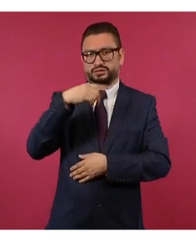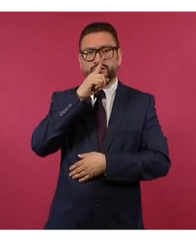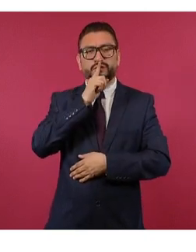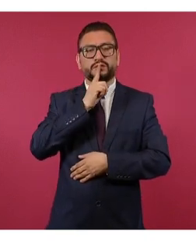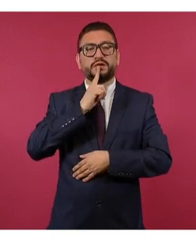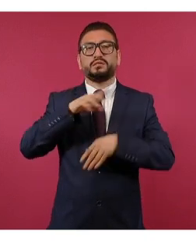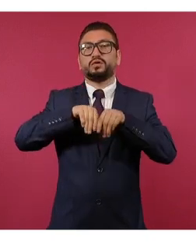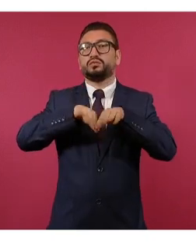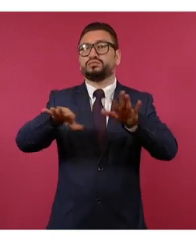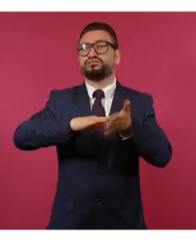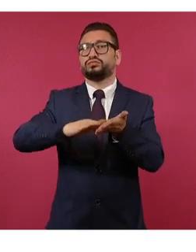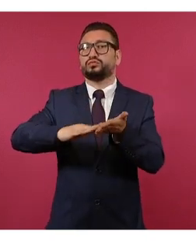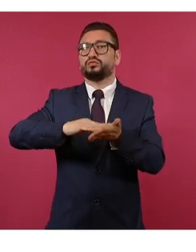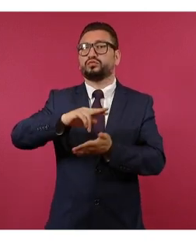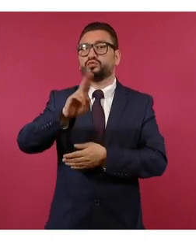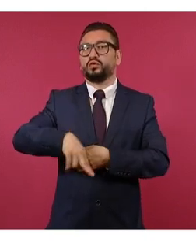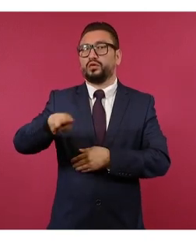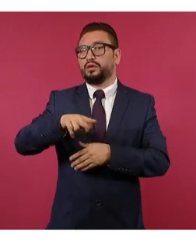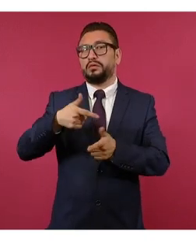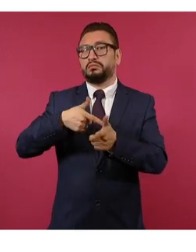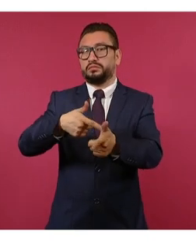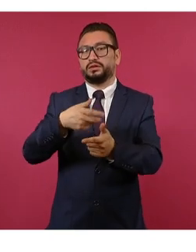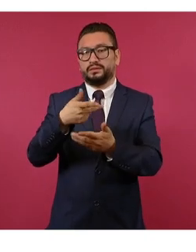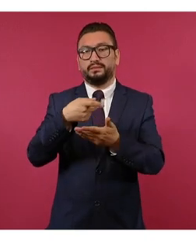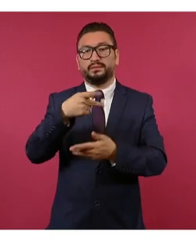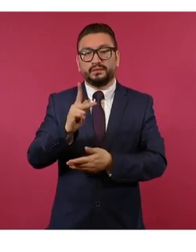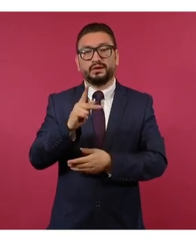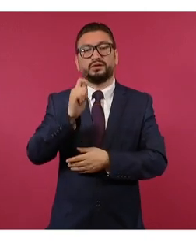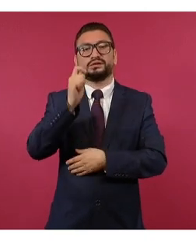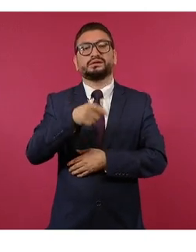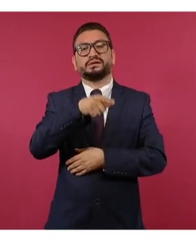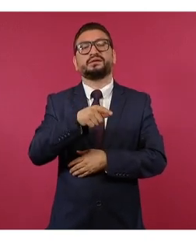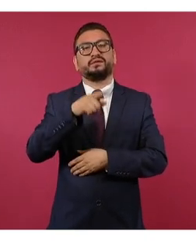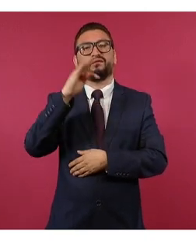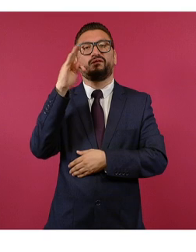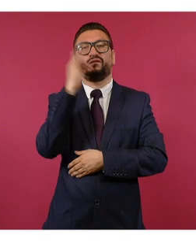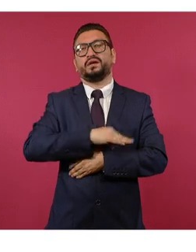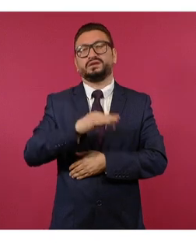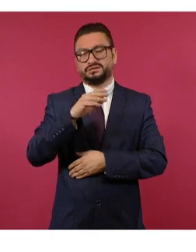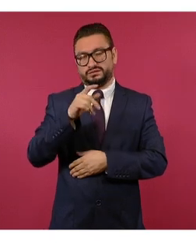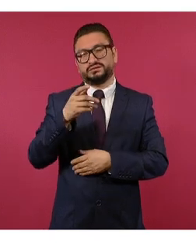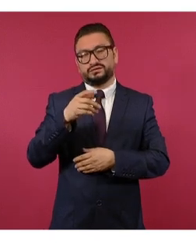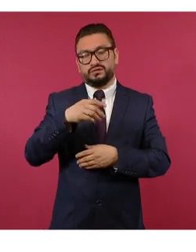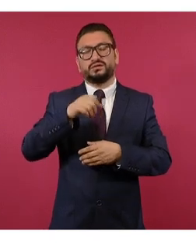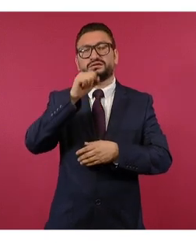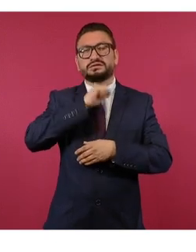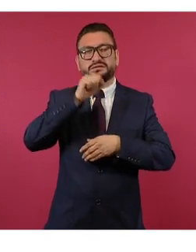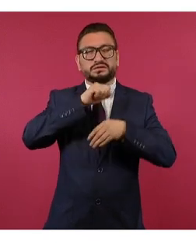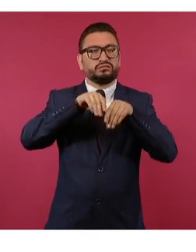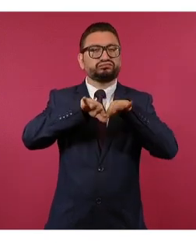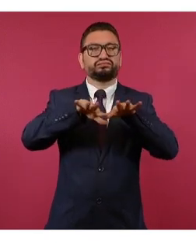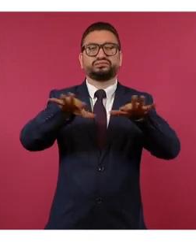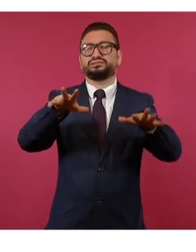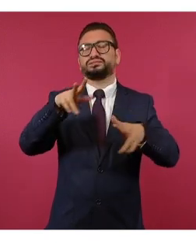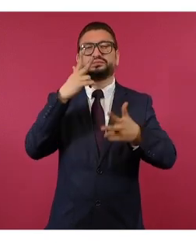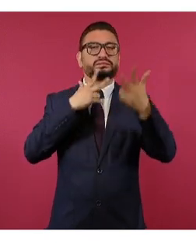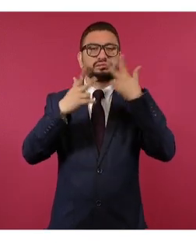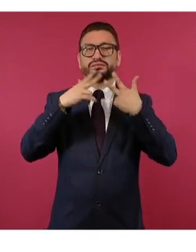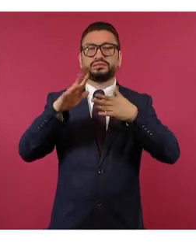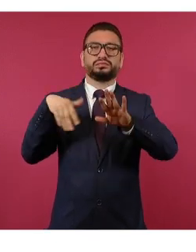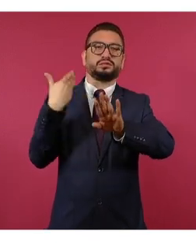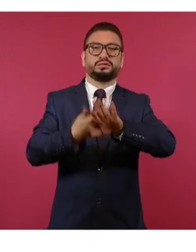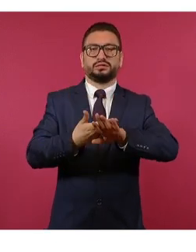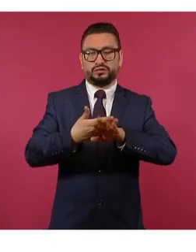su publicación, por cierto. Pero resultó que era falso, como todas las campañas contra el gobierno de la Cuarta